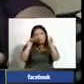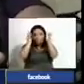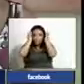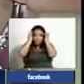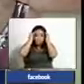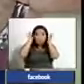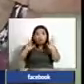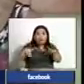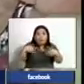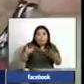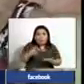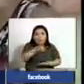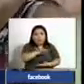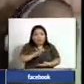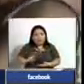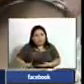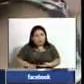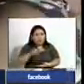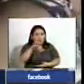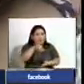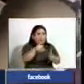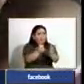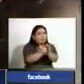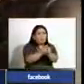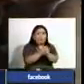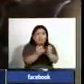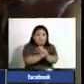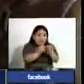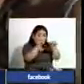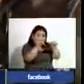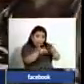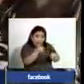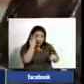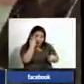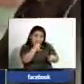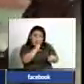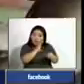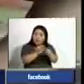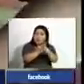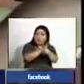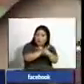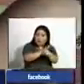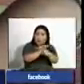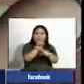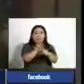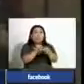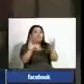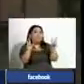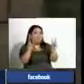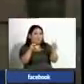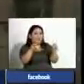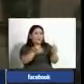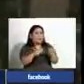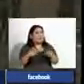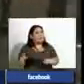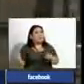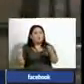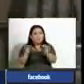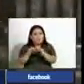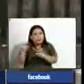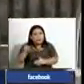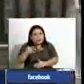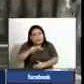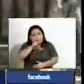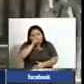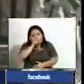El Salvador, además de lidiar con los estragos locales que puede causar la emergencia por el coronavirus, tendría que soportar